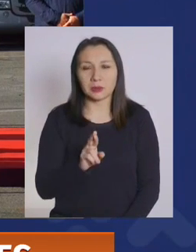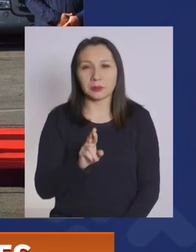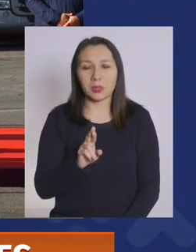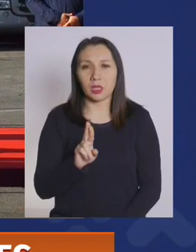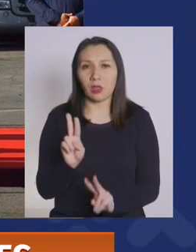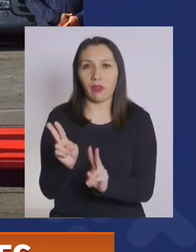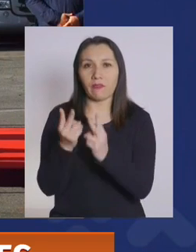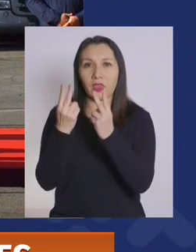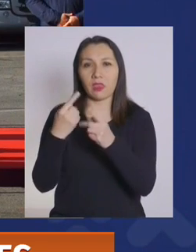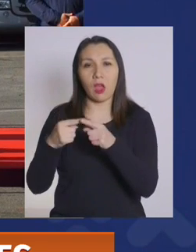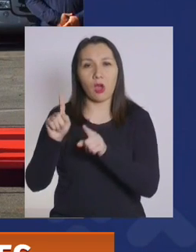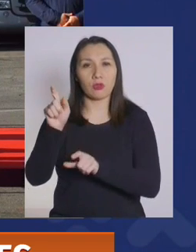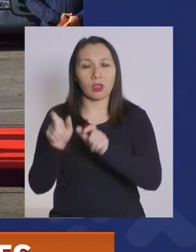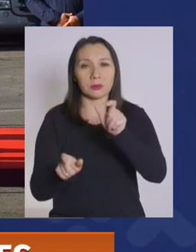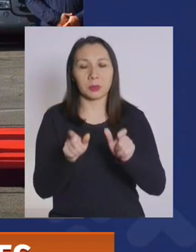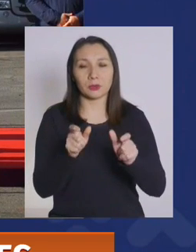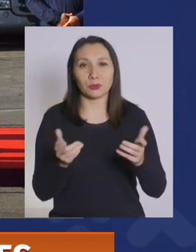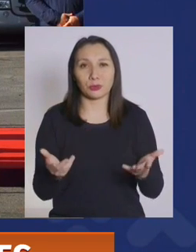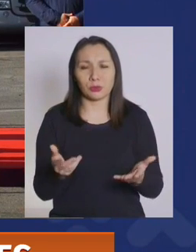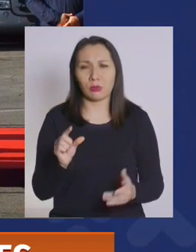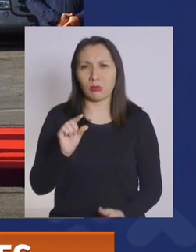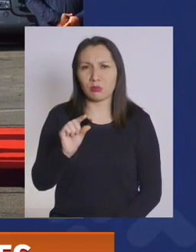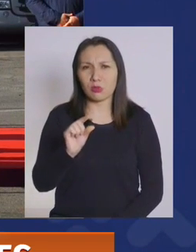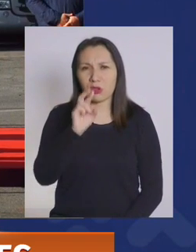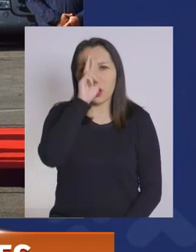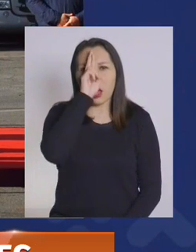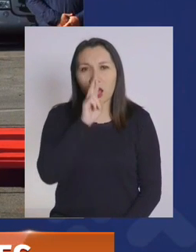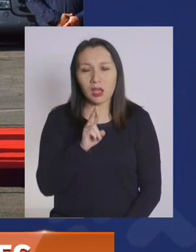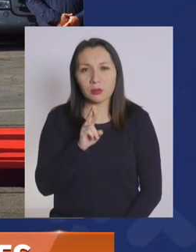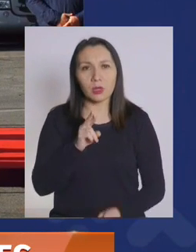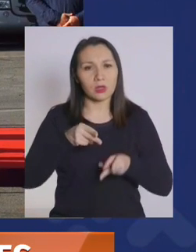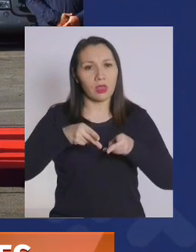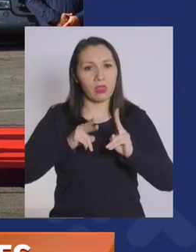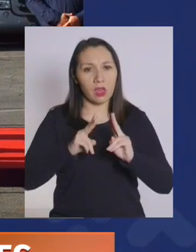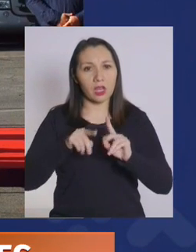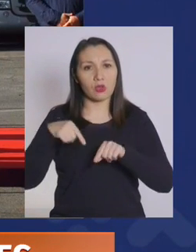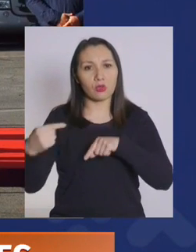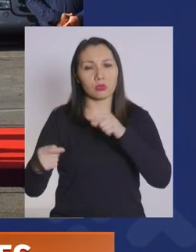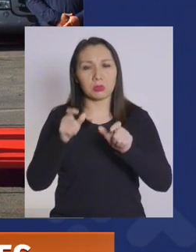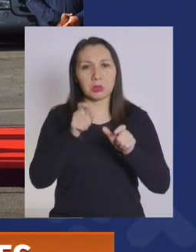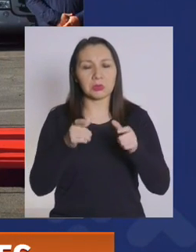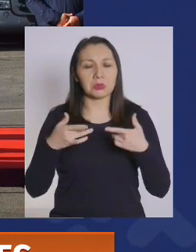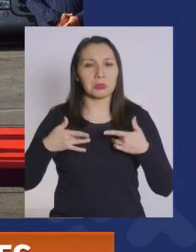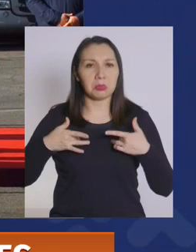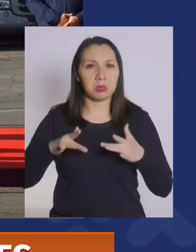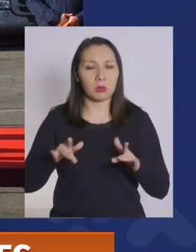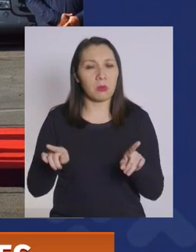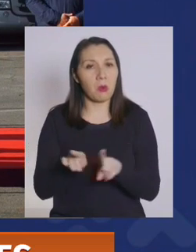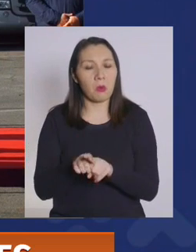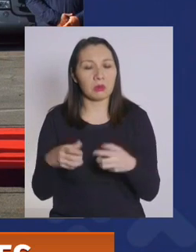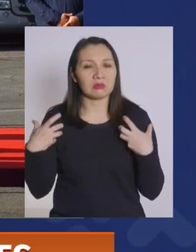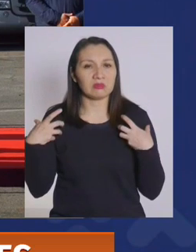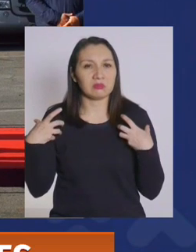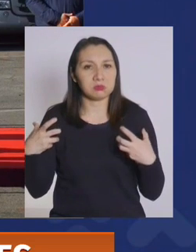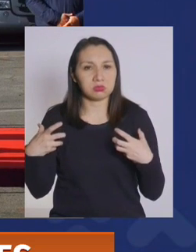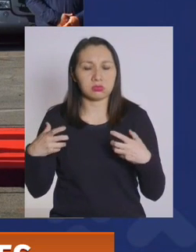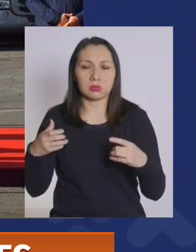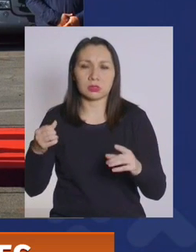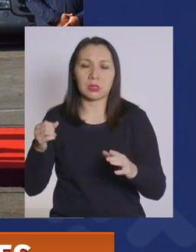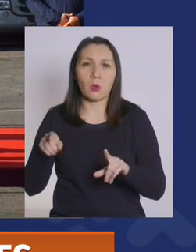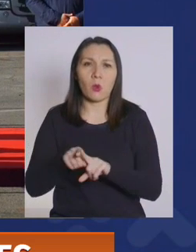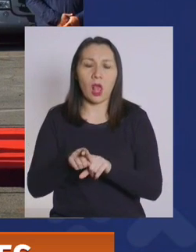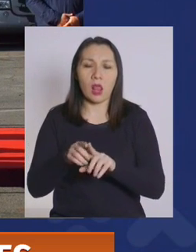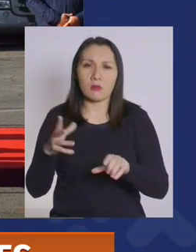la vida de los demás, tan poco respeto por los derechos de los demás, que estén dispuestos a cometer crímenes